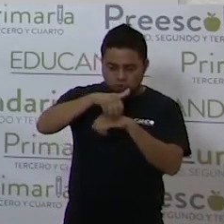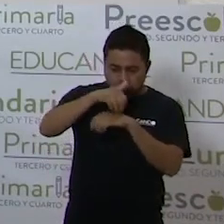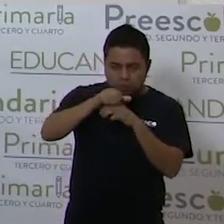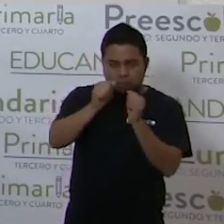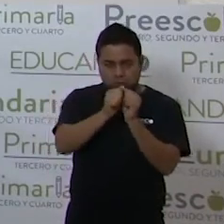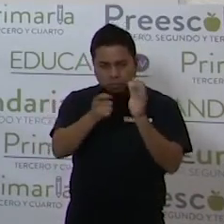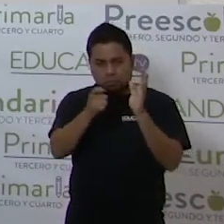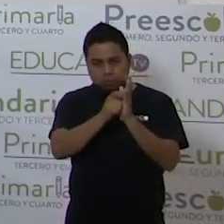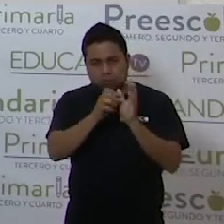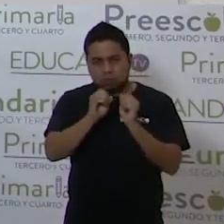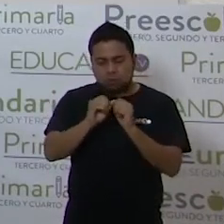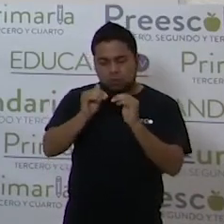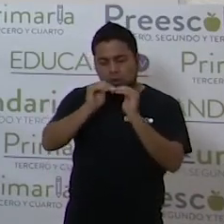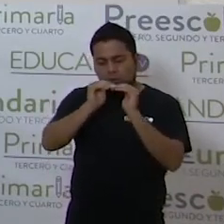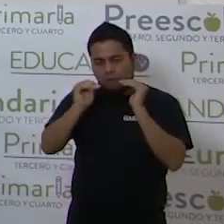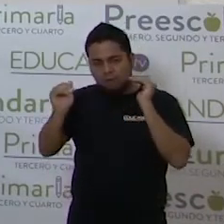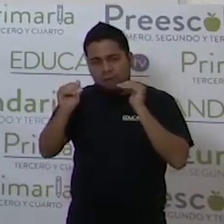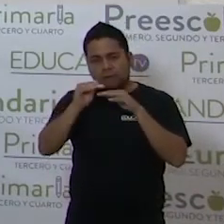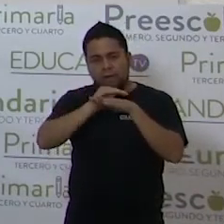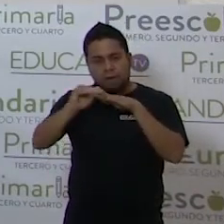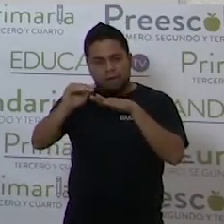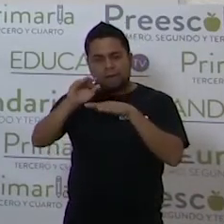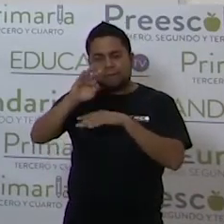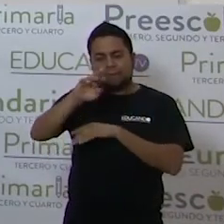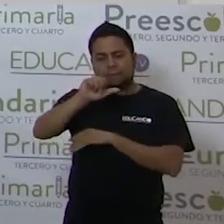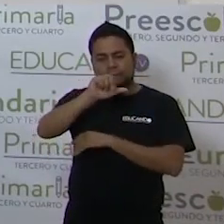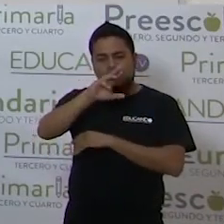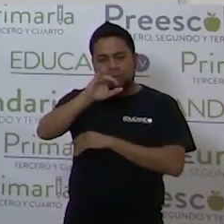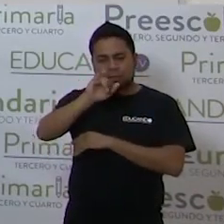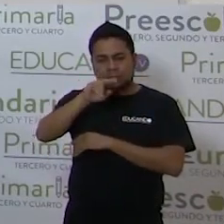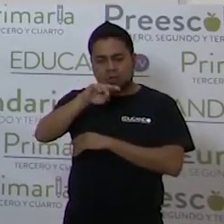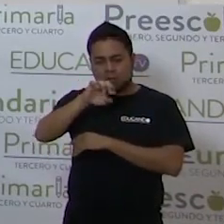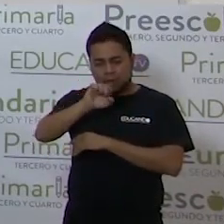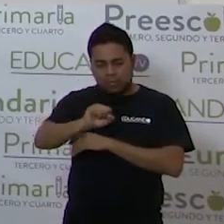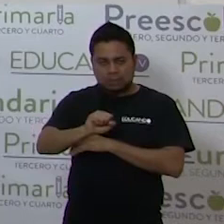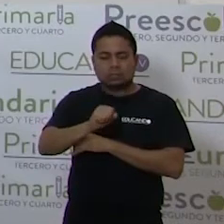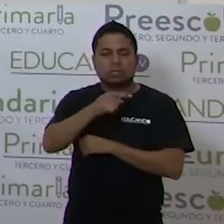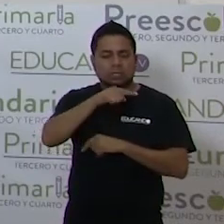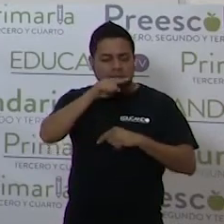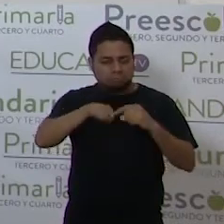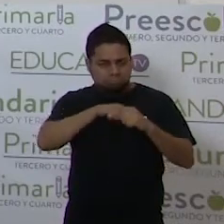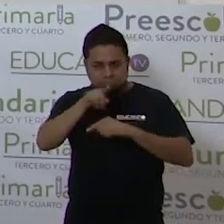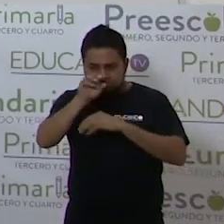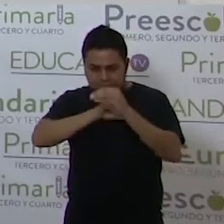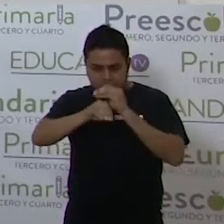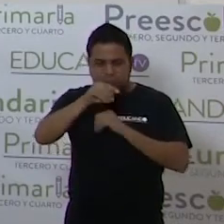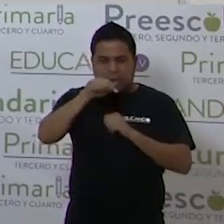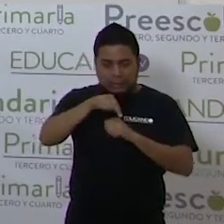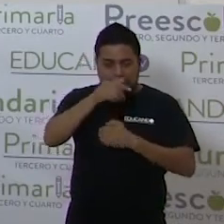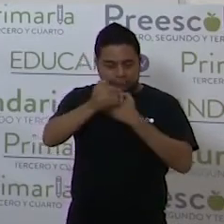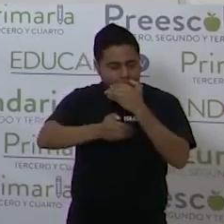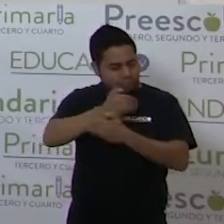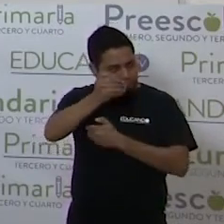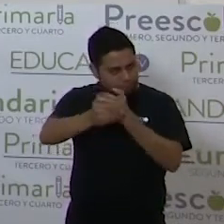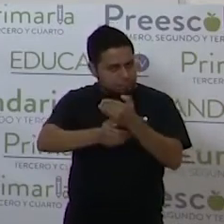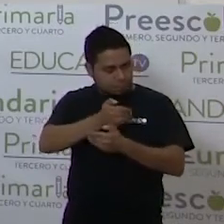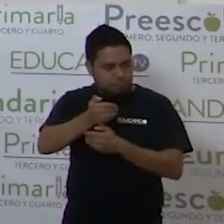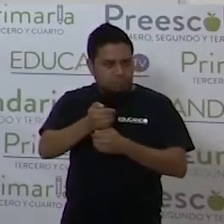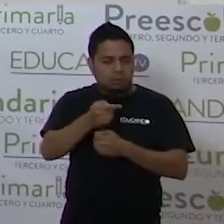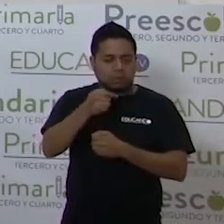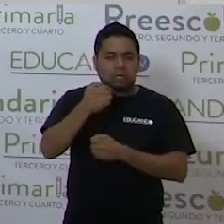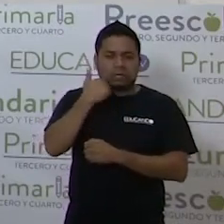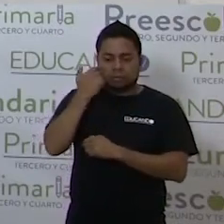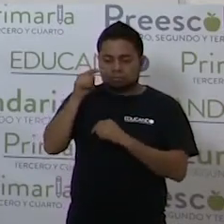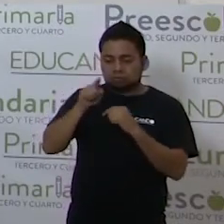son fraccionarios entonces vamos a sustituir vamos a hacer lo completo el procedimiento que haremos aquí